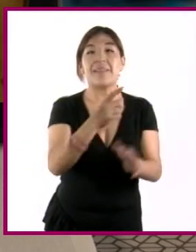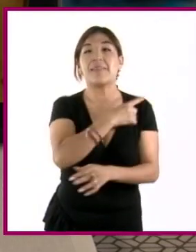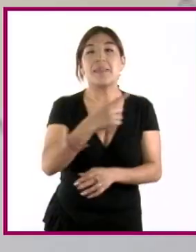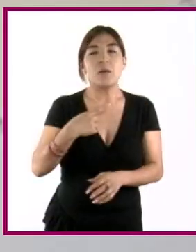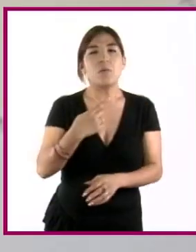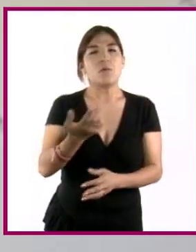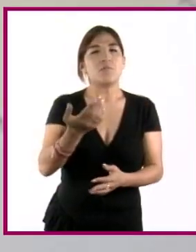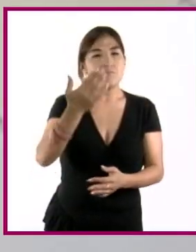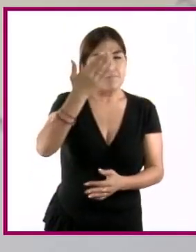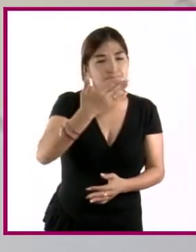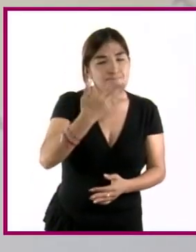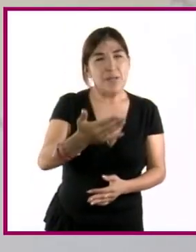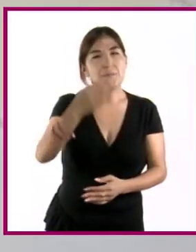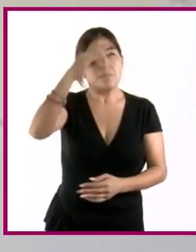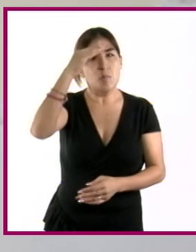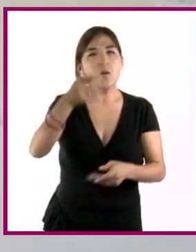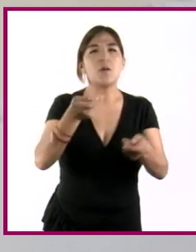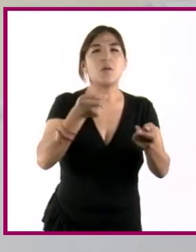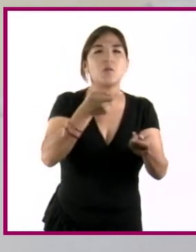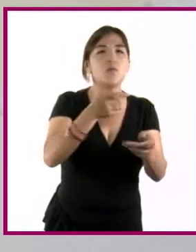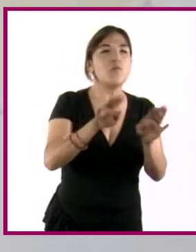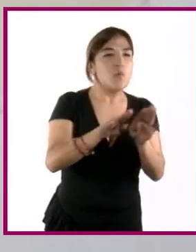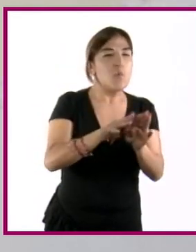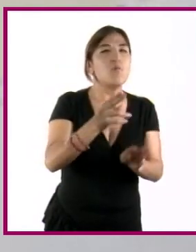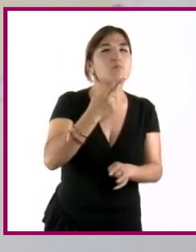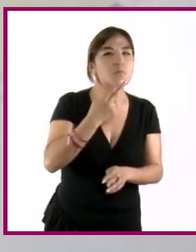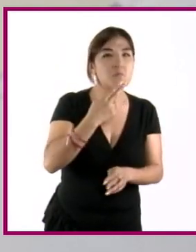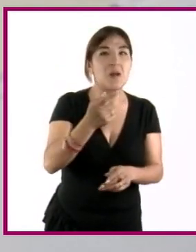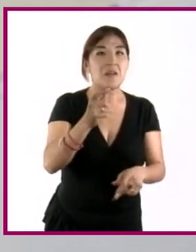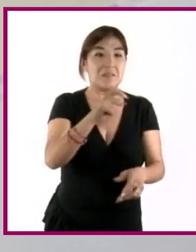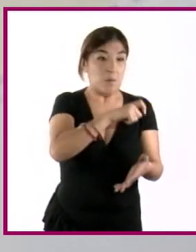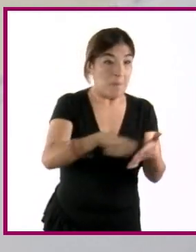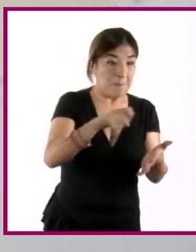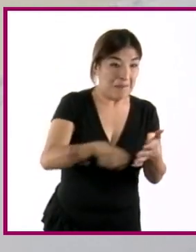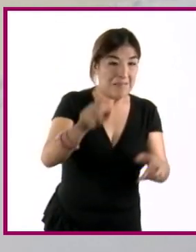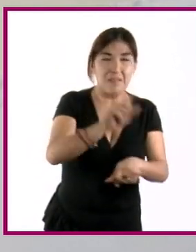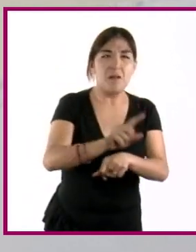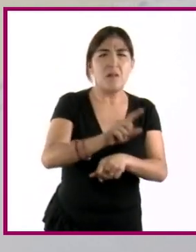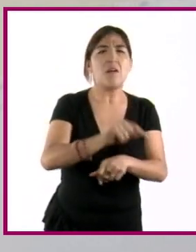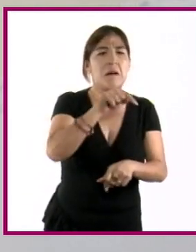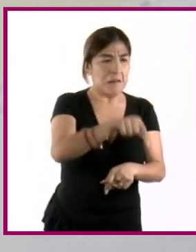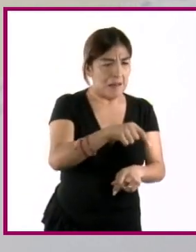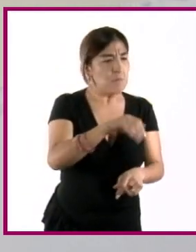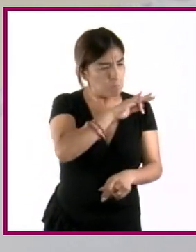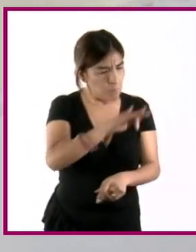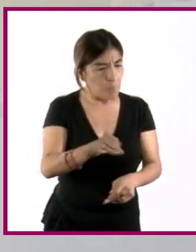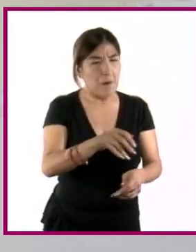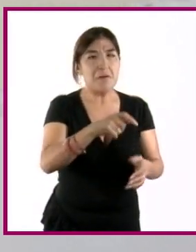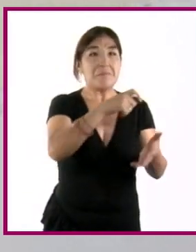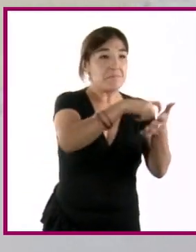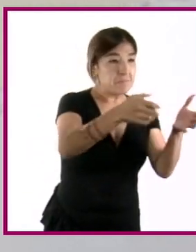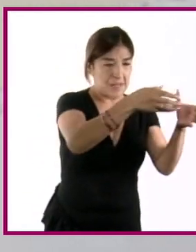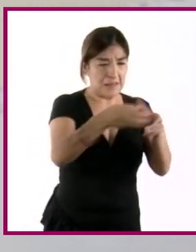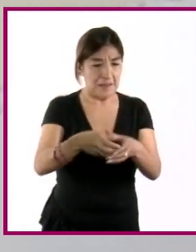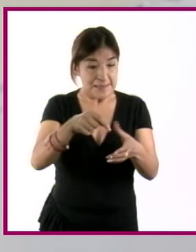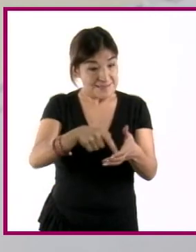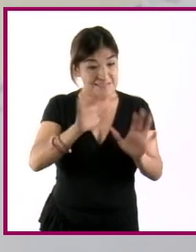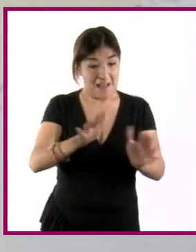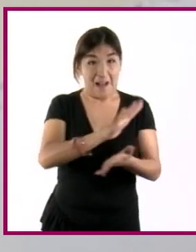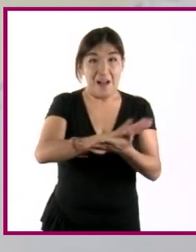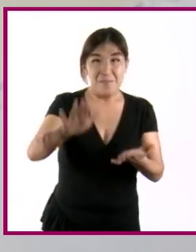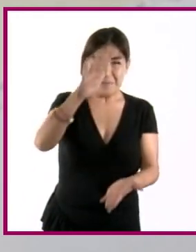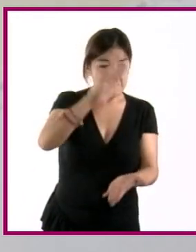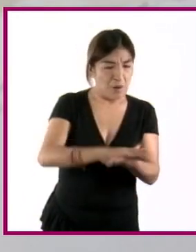consumo. Podemos usar plásticos, sí, pero a veces los podemos reutilizar más de una vez. Preferir siempre